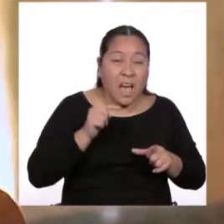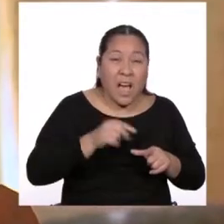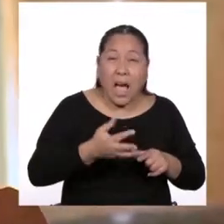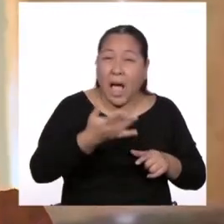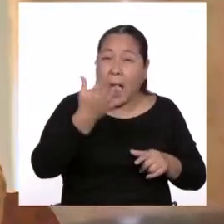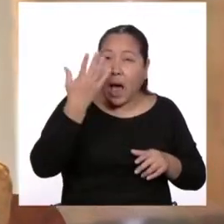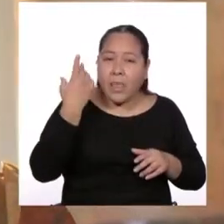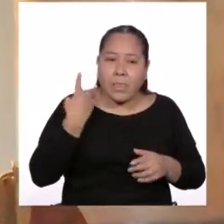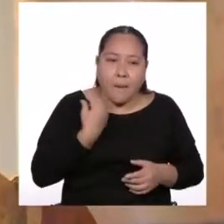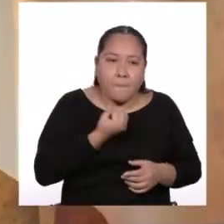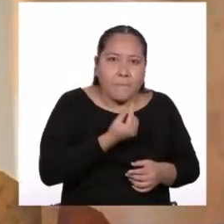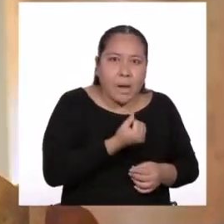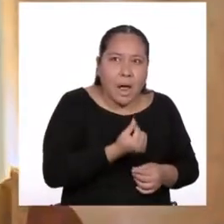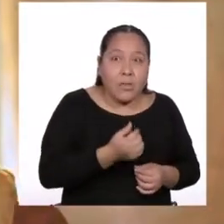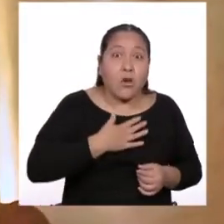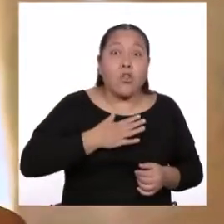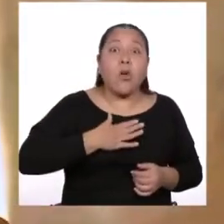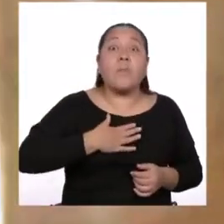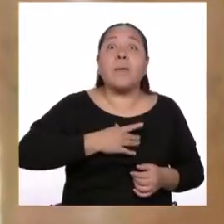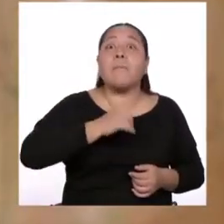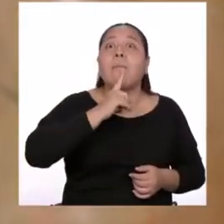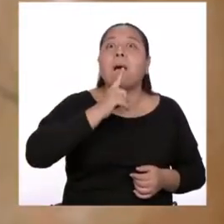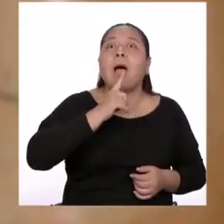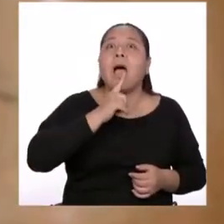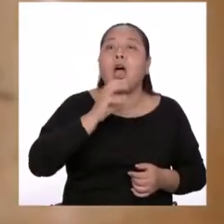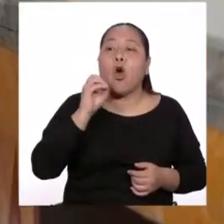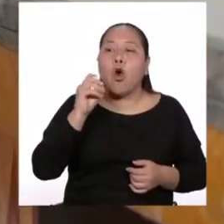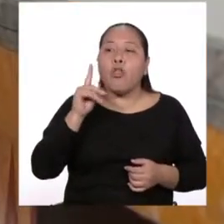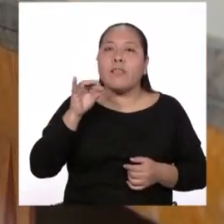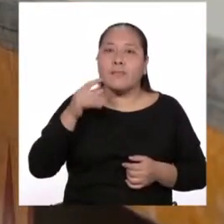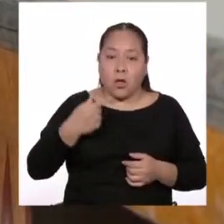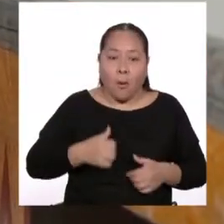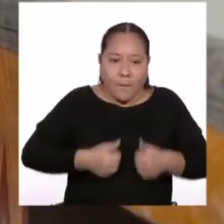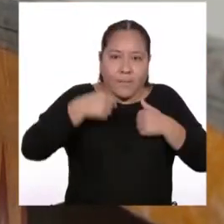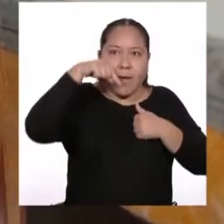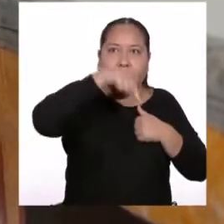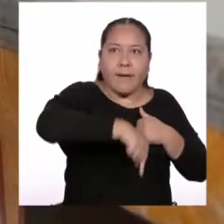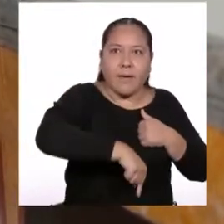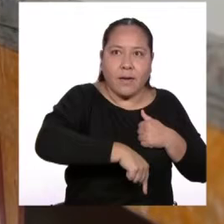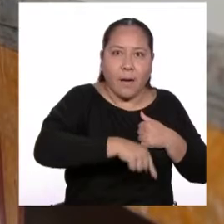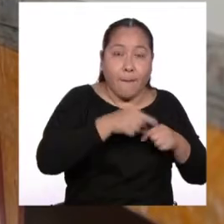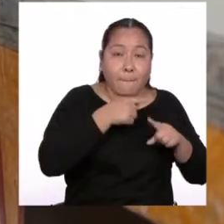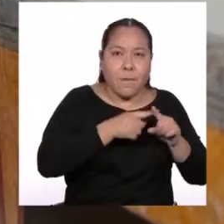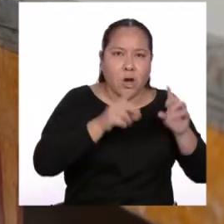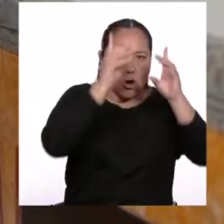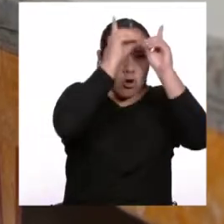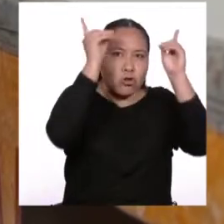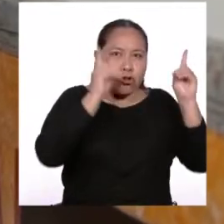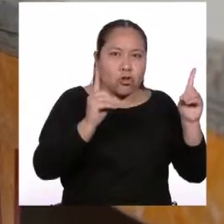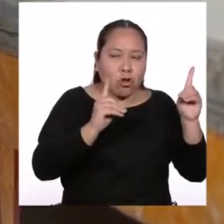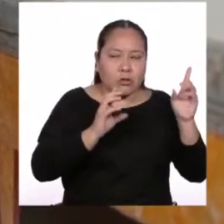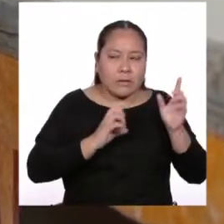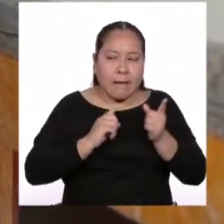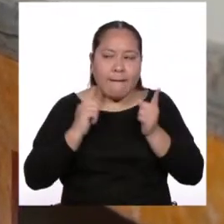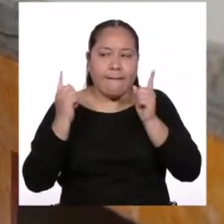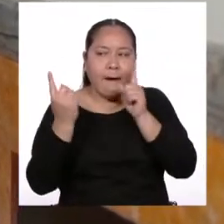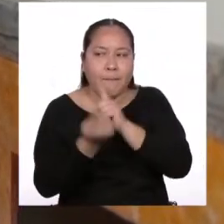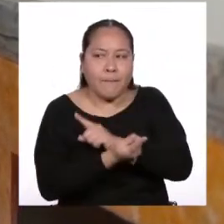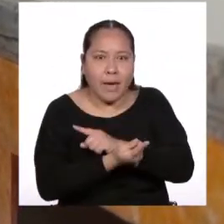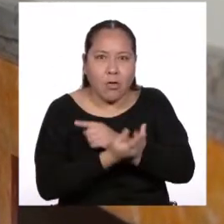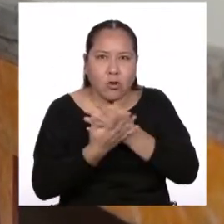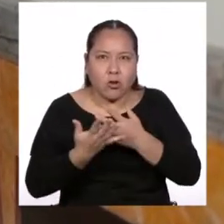Rico e irreprochable, cuando mi padre, Odiseo, habitaba esta casa. Pero los dioses han querido cambiar las cosas,